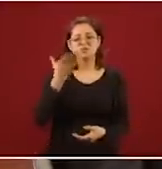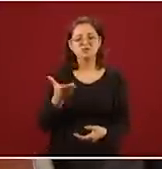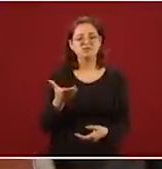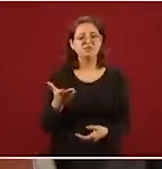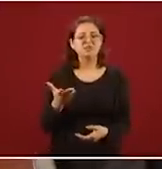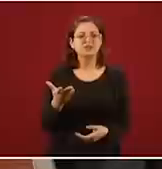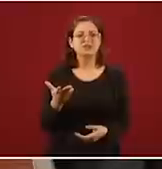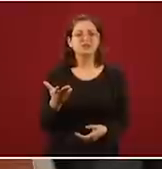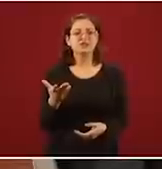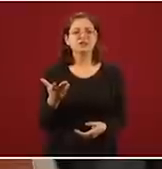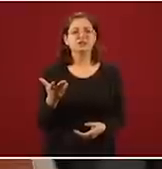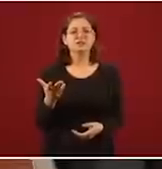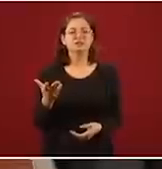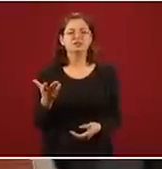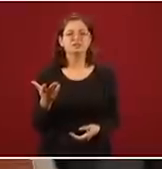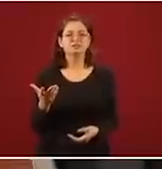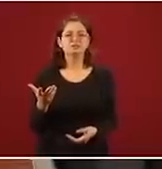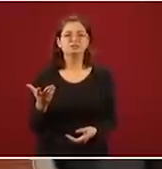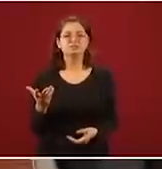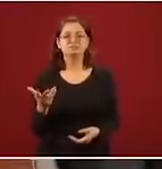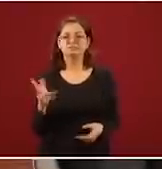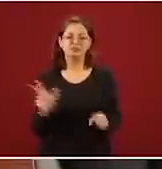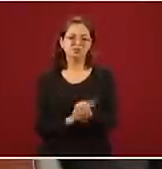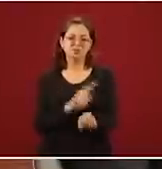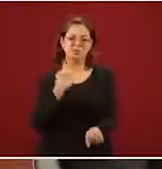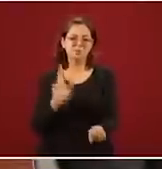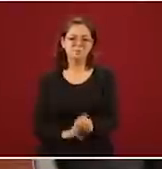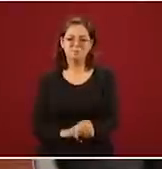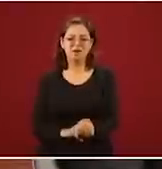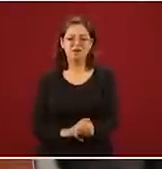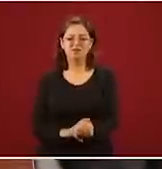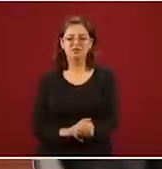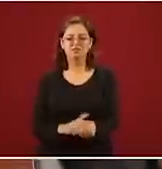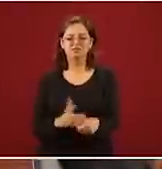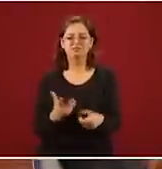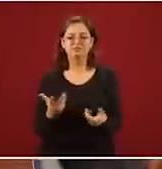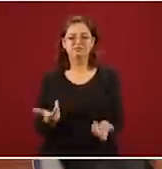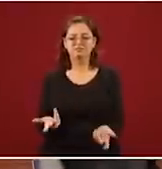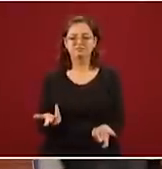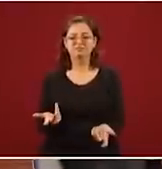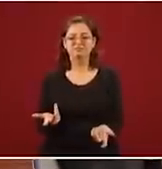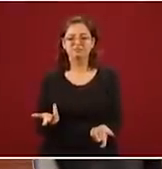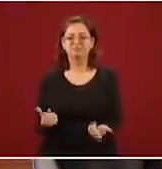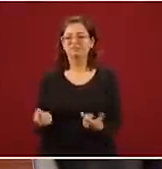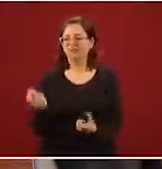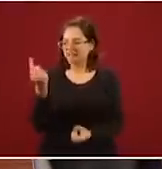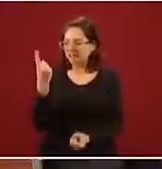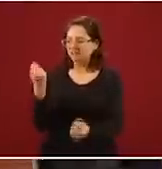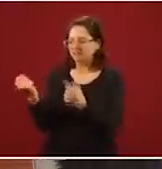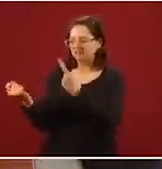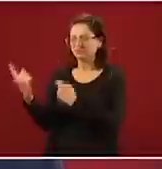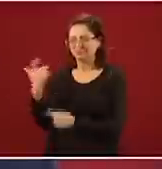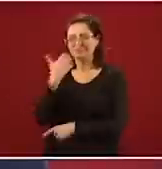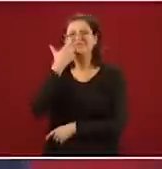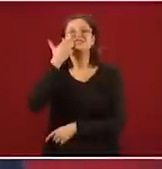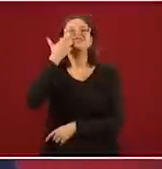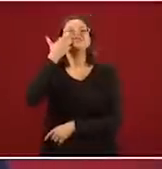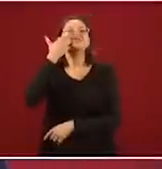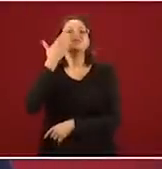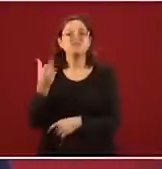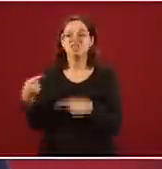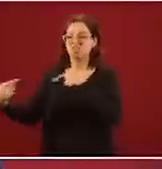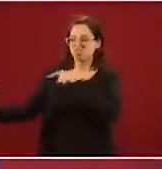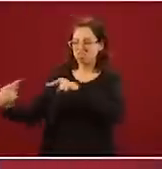además, es normal que nos quieran amarrar navajas, pero eso